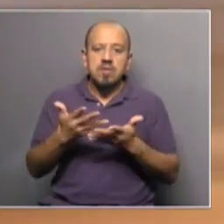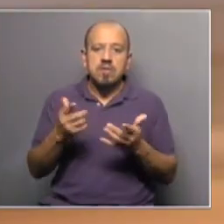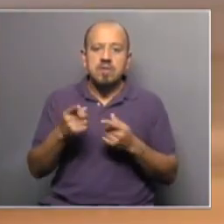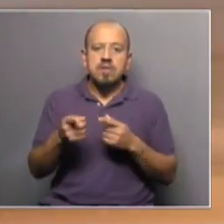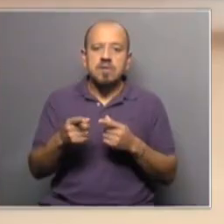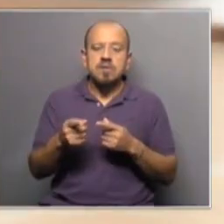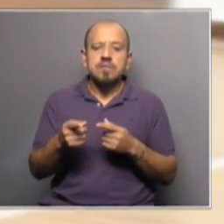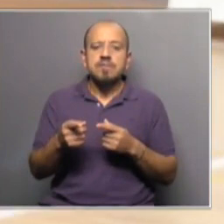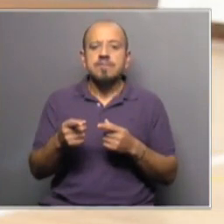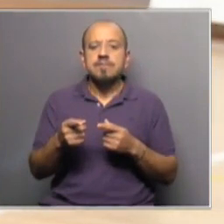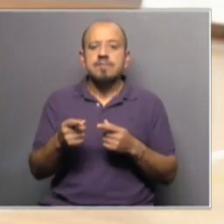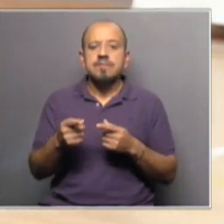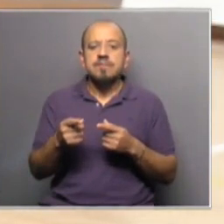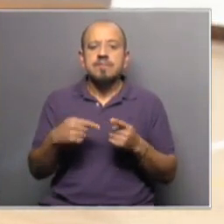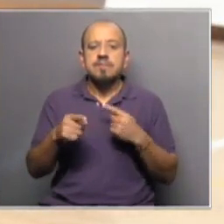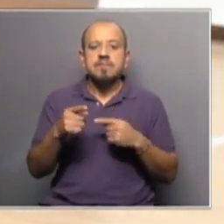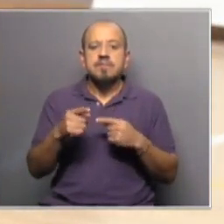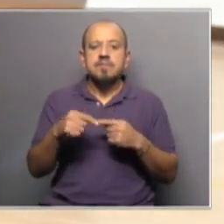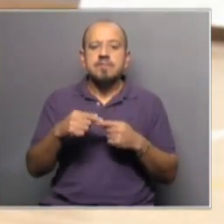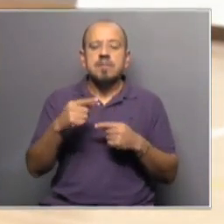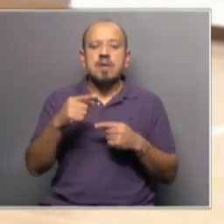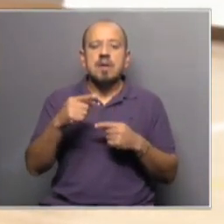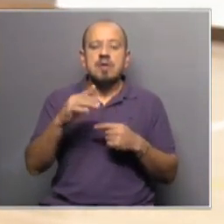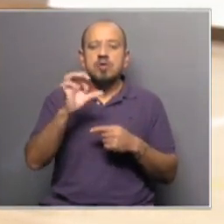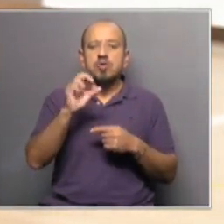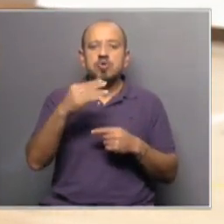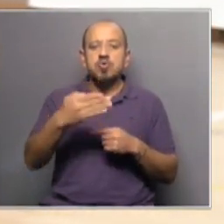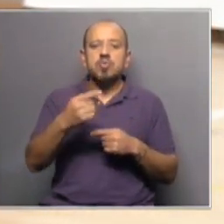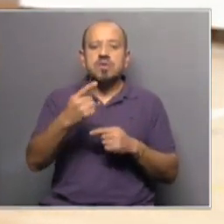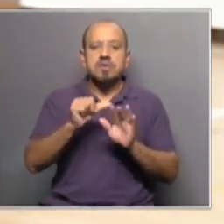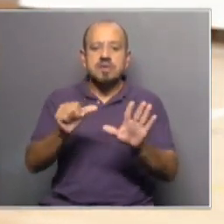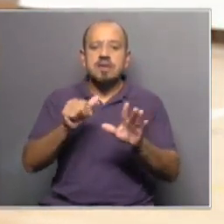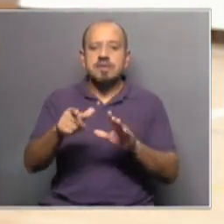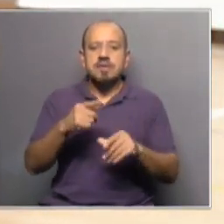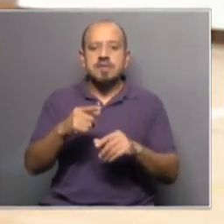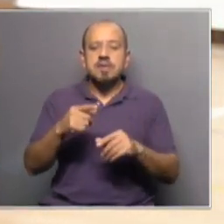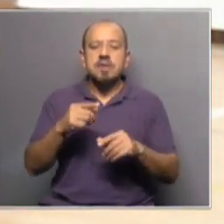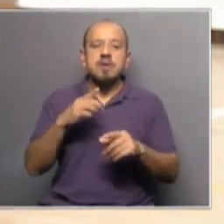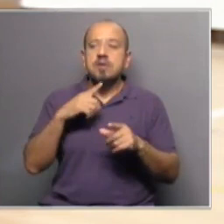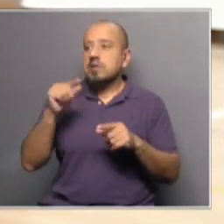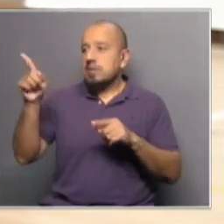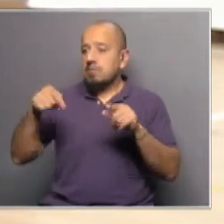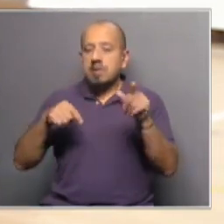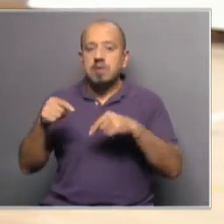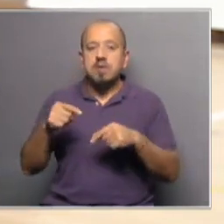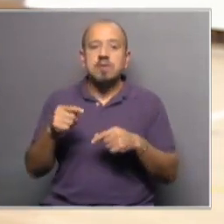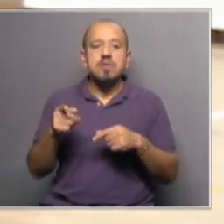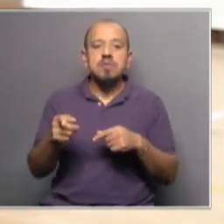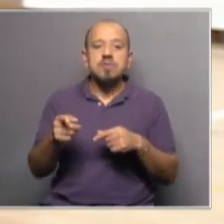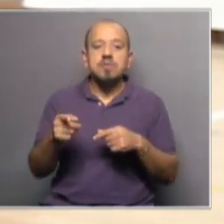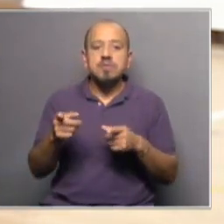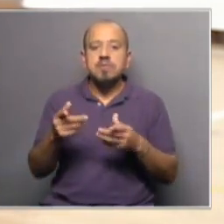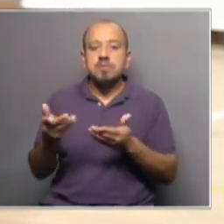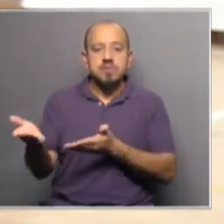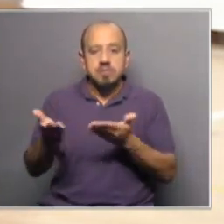te digo, en esta categoría que tenemos U16, que en realidad ellas se acercan y, como te decía recién, son súper